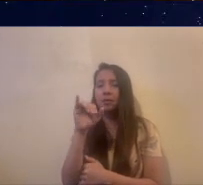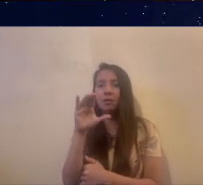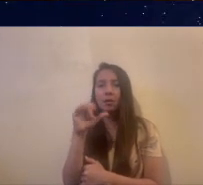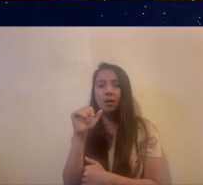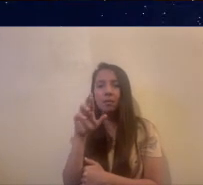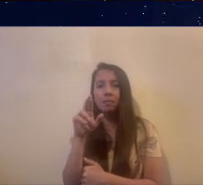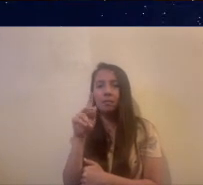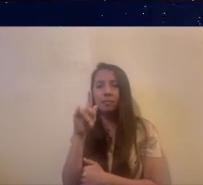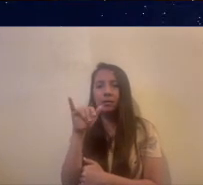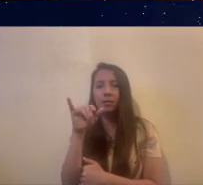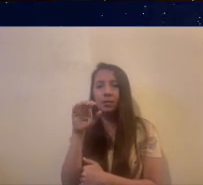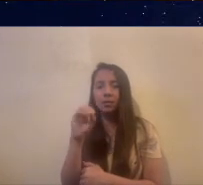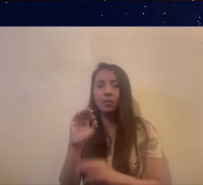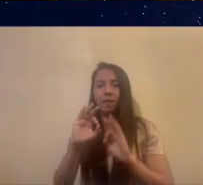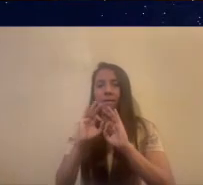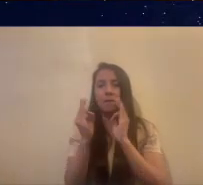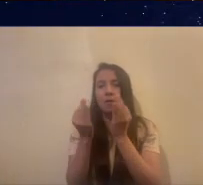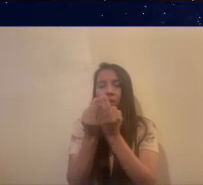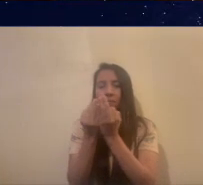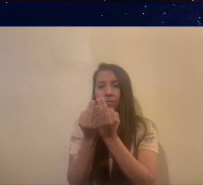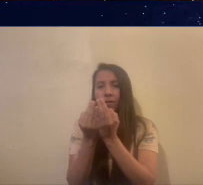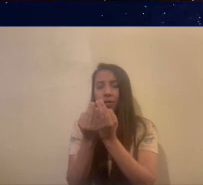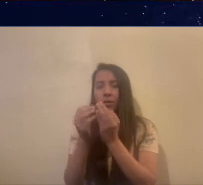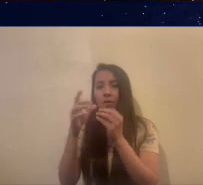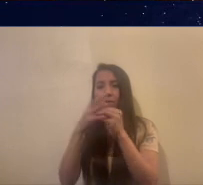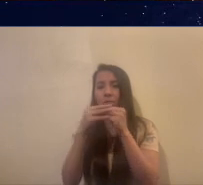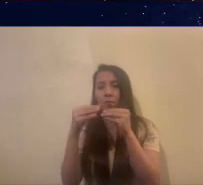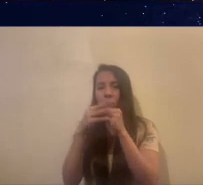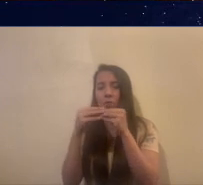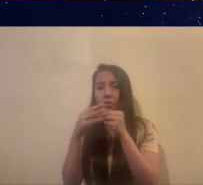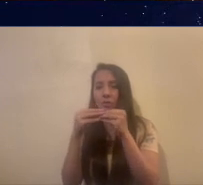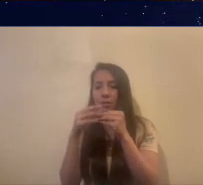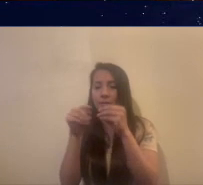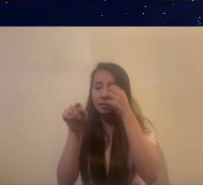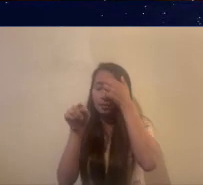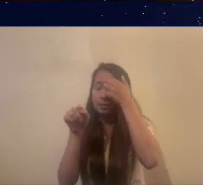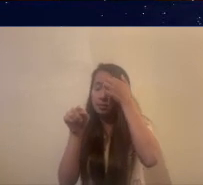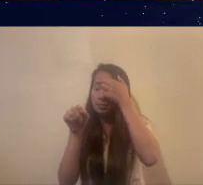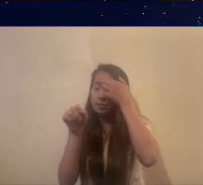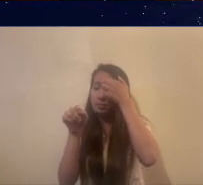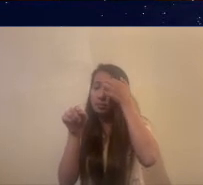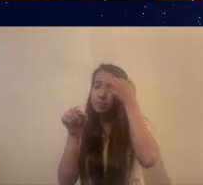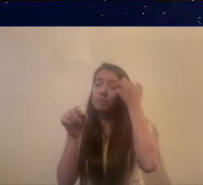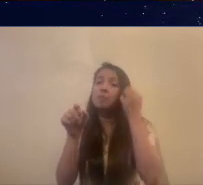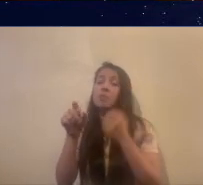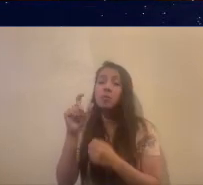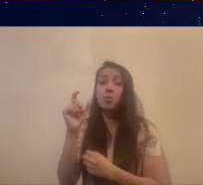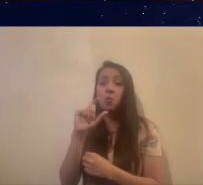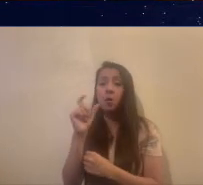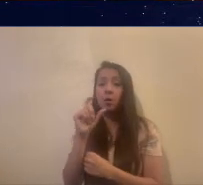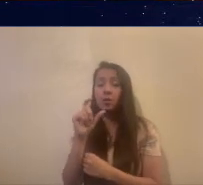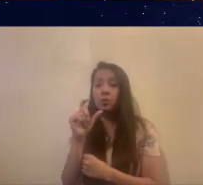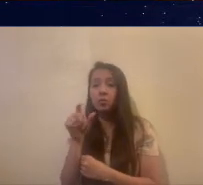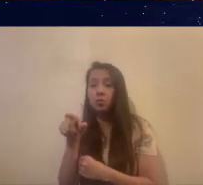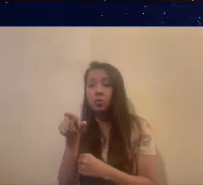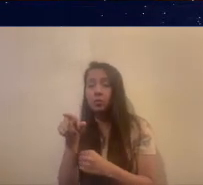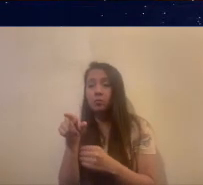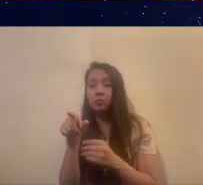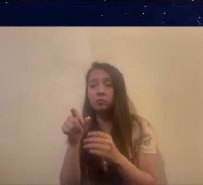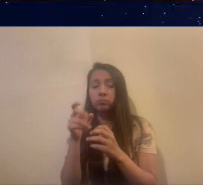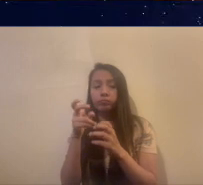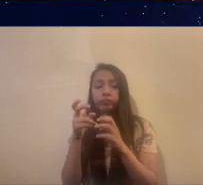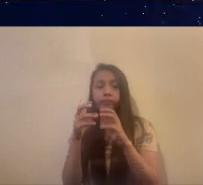pericarpio, que es la estructura del fruto propiamente dicha, y cuando uno hace el transcorte puede ver que